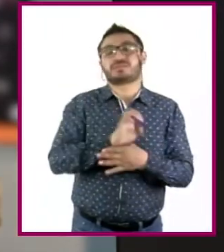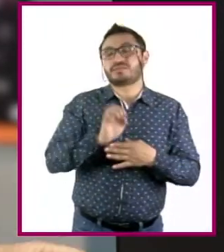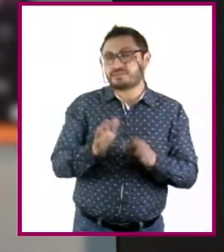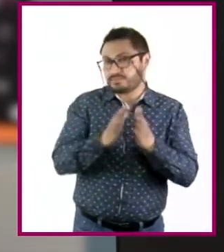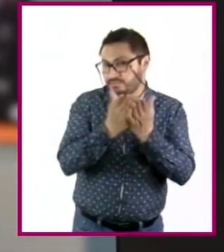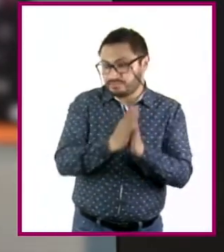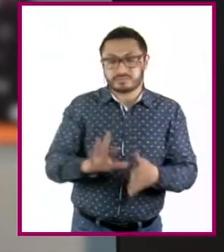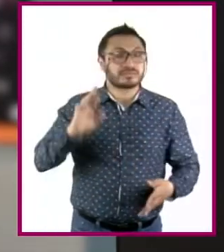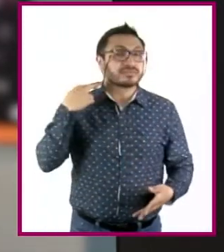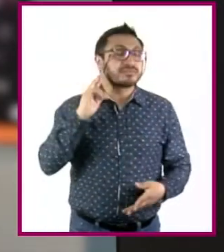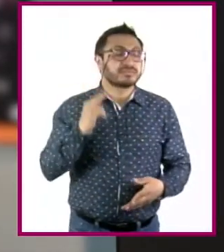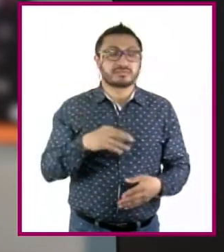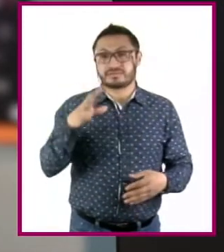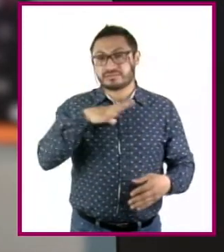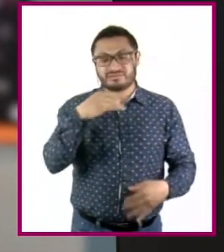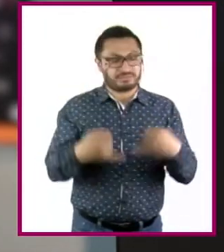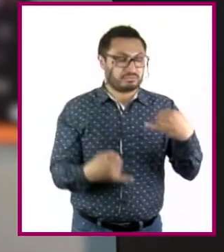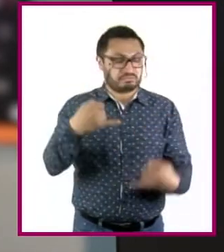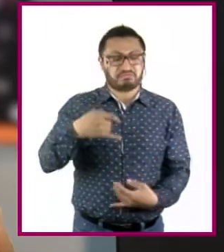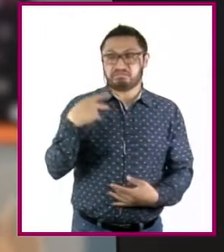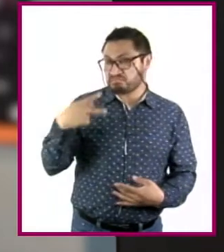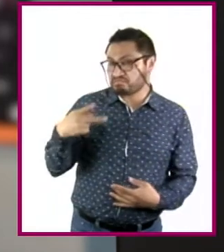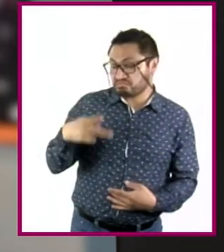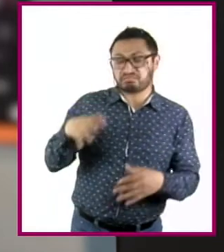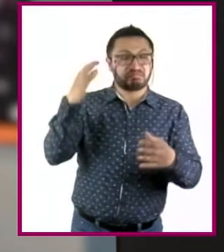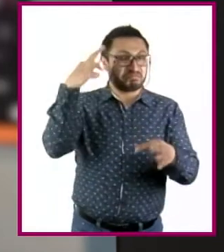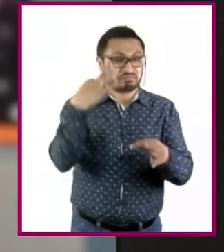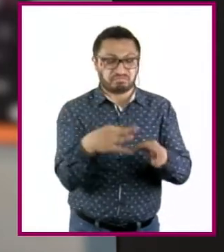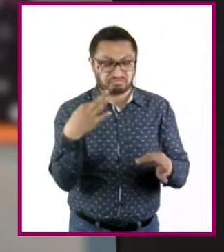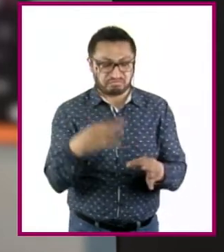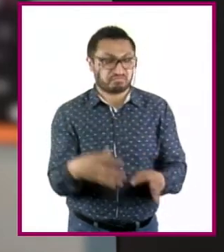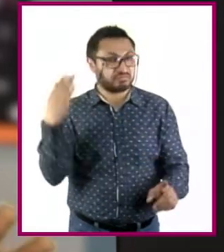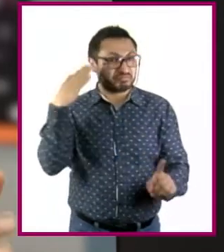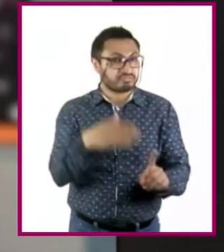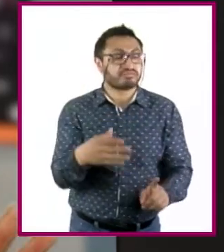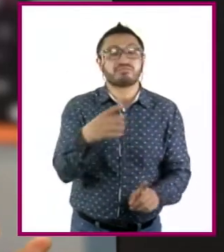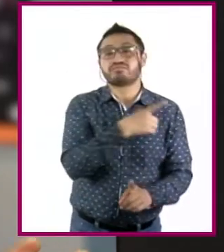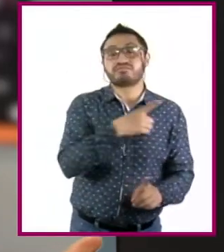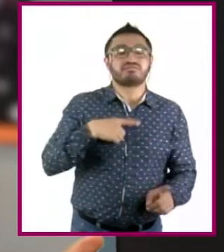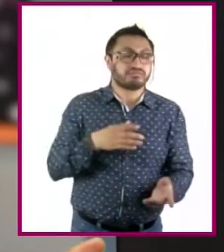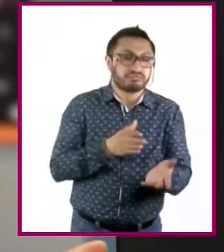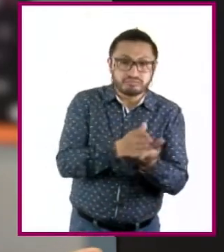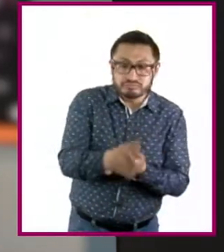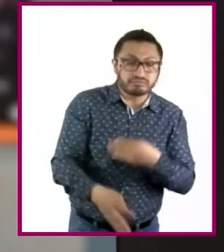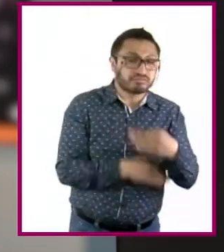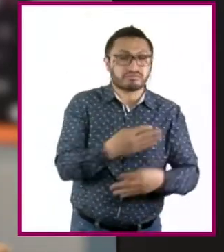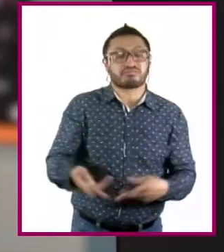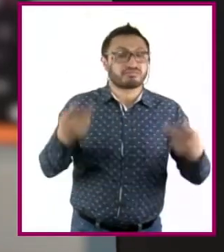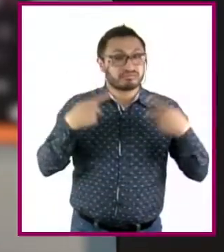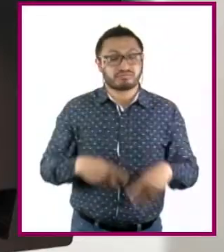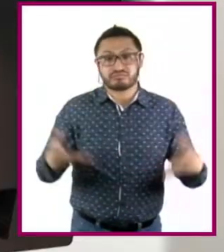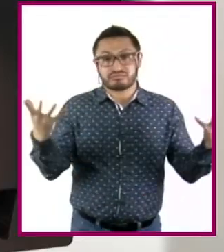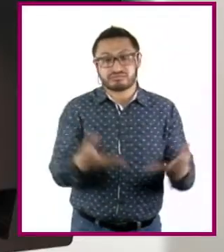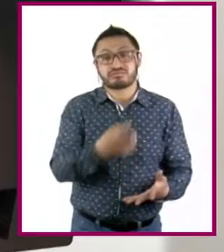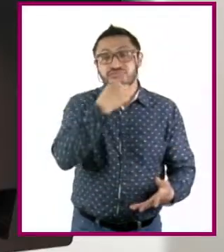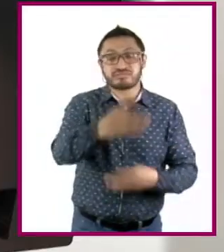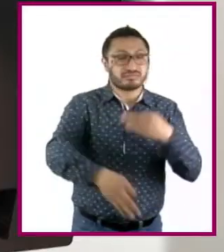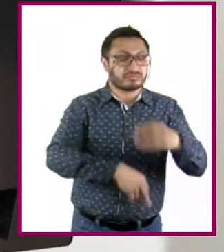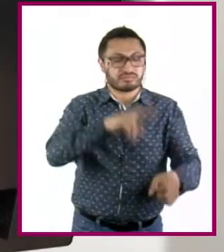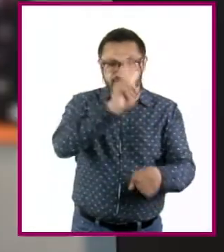unos robots los que juegan el papel de jueces y para cumplir con esa función, tienen acceso a todo lo que los seres humanos hacen y dicen.